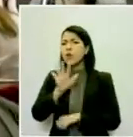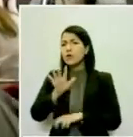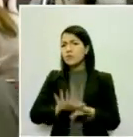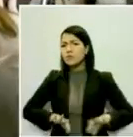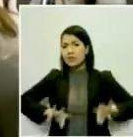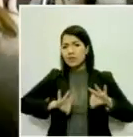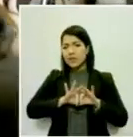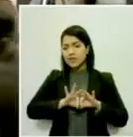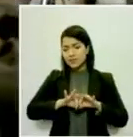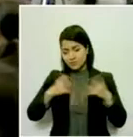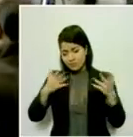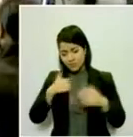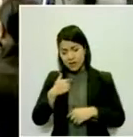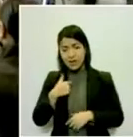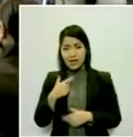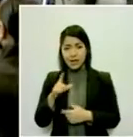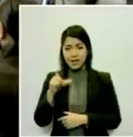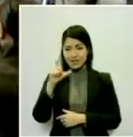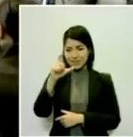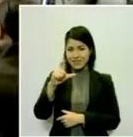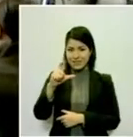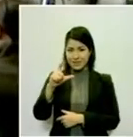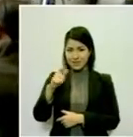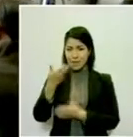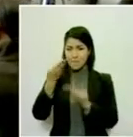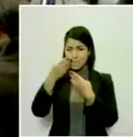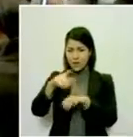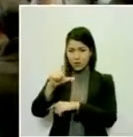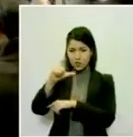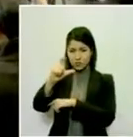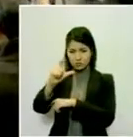la tarjetización de